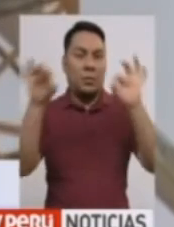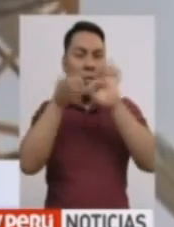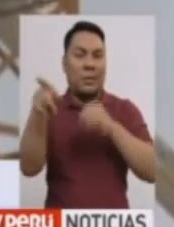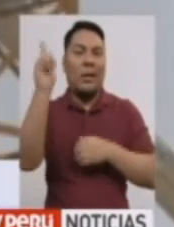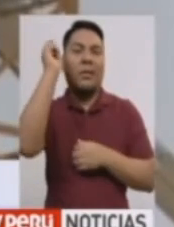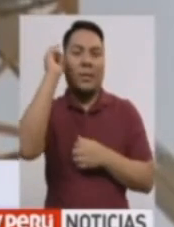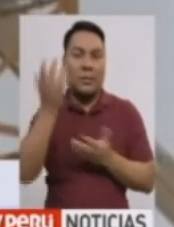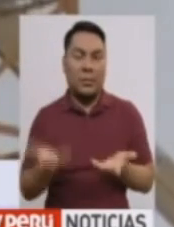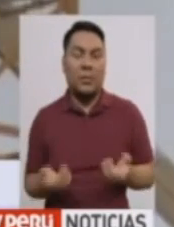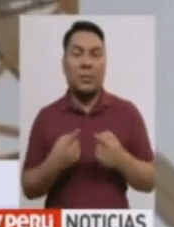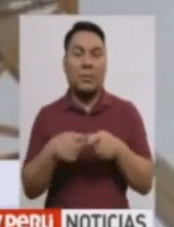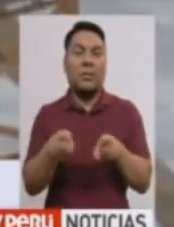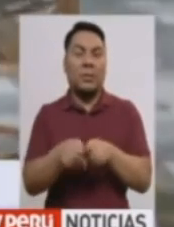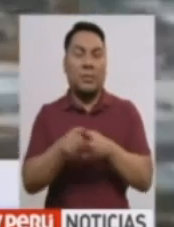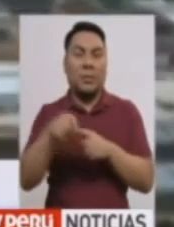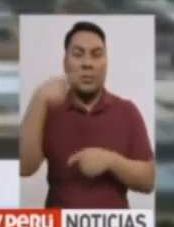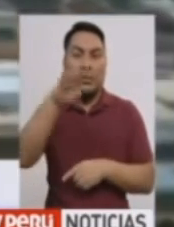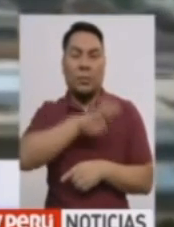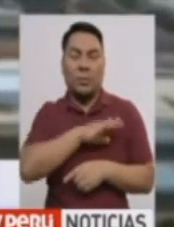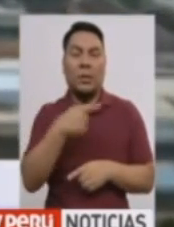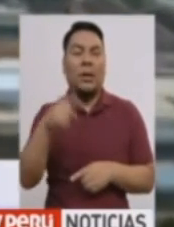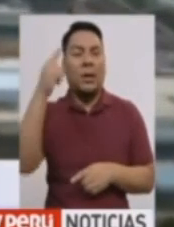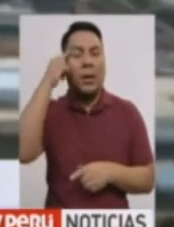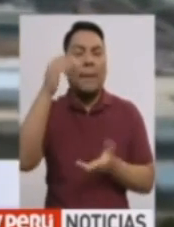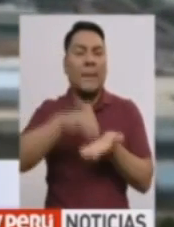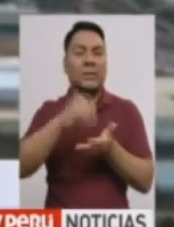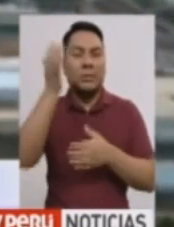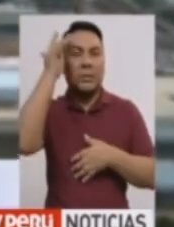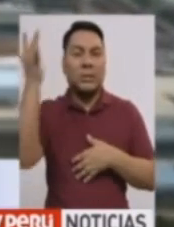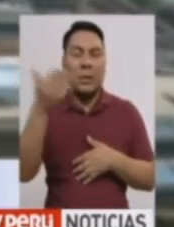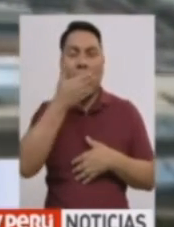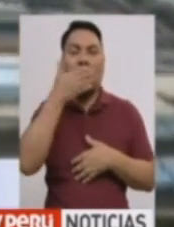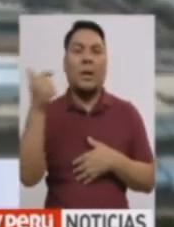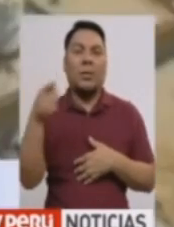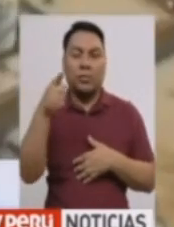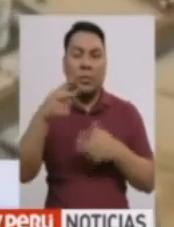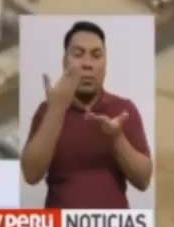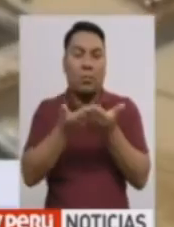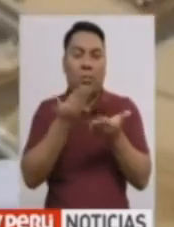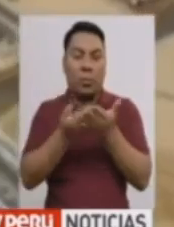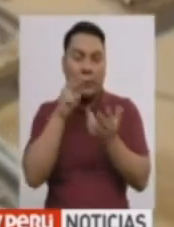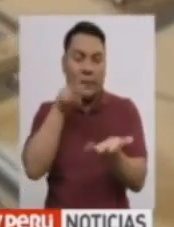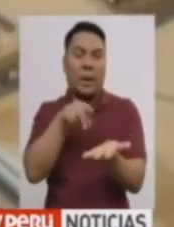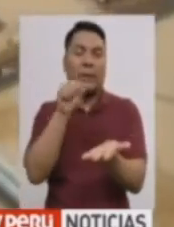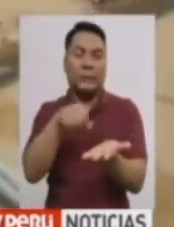este caso, como en otros, más que la inteligencia, son las evidencias.